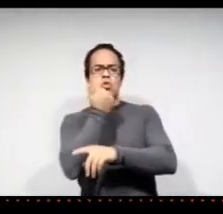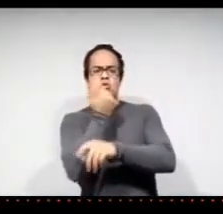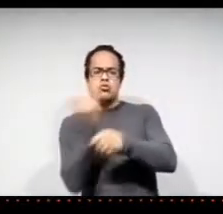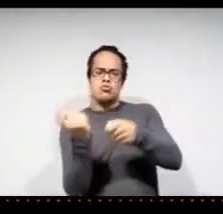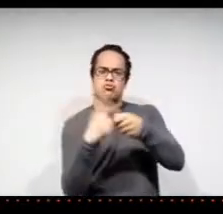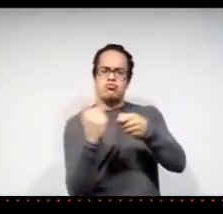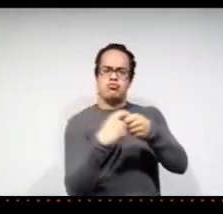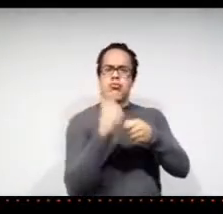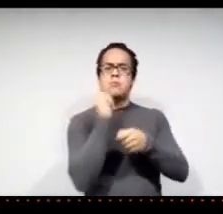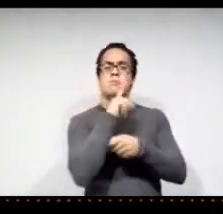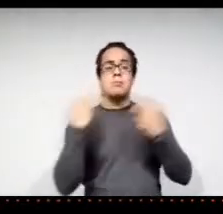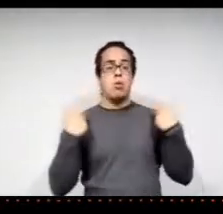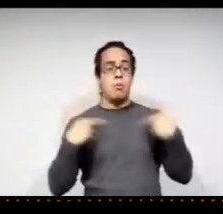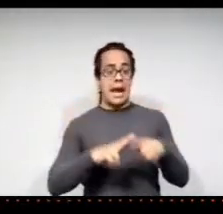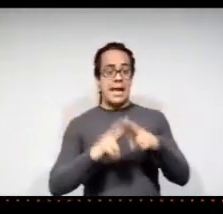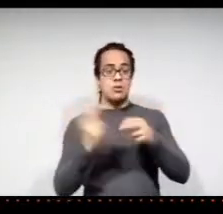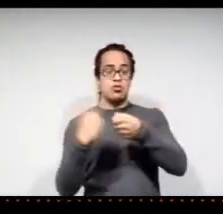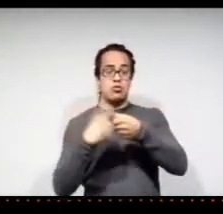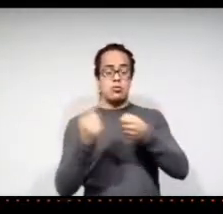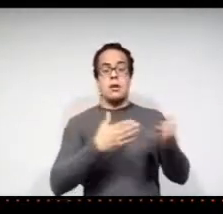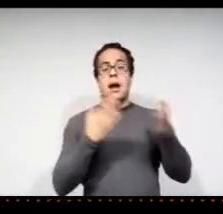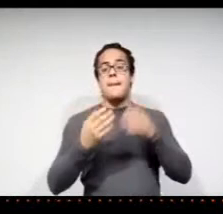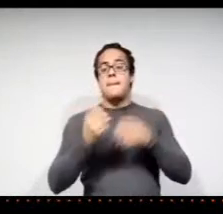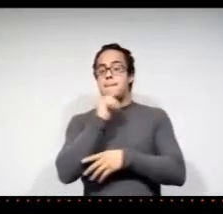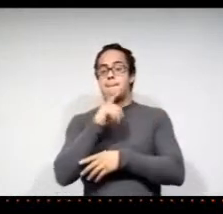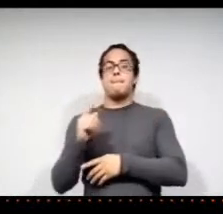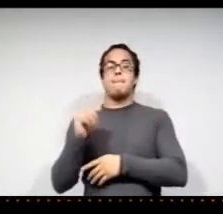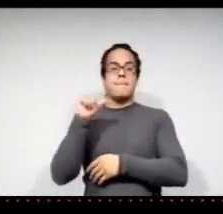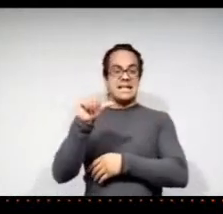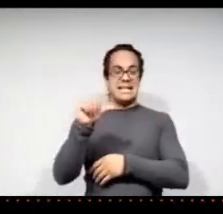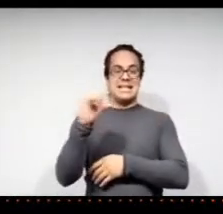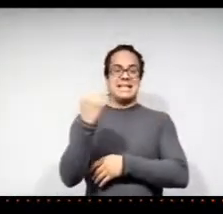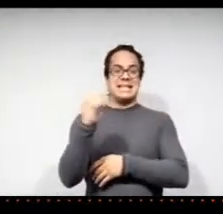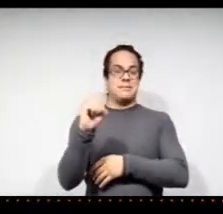Y por último, el 16 de septiembre salió